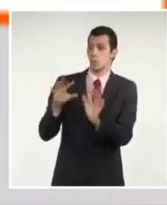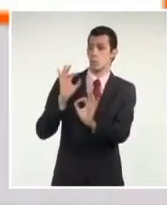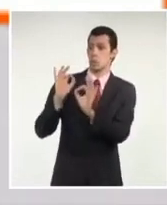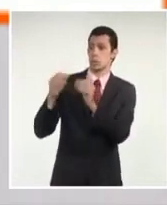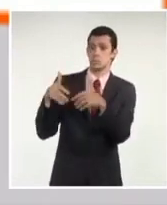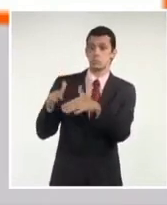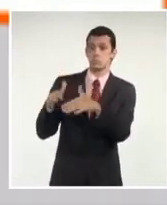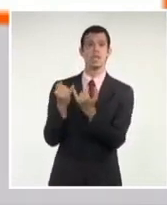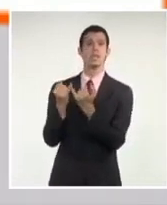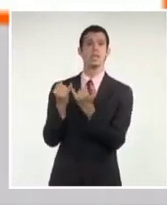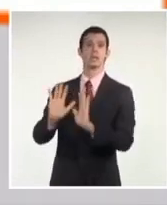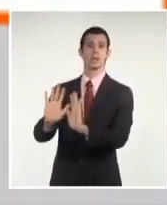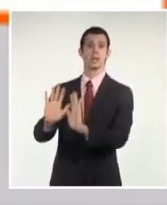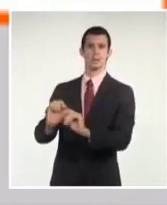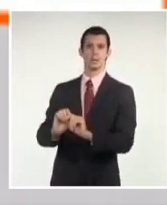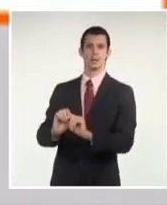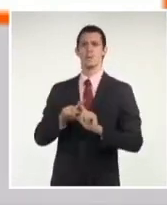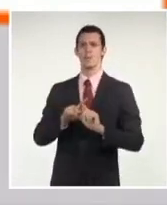que hay un